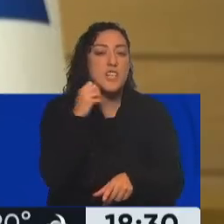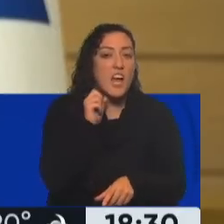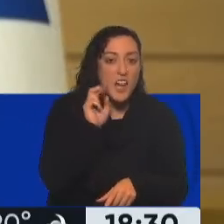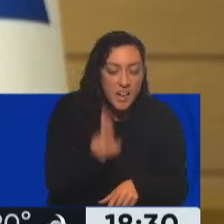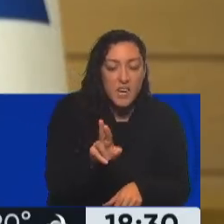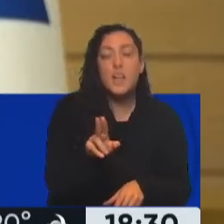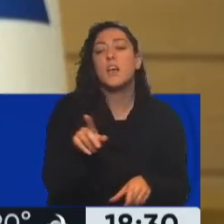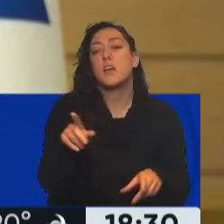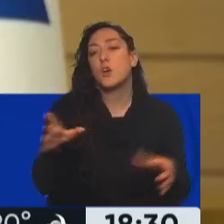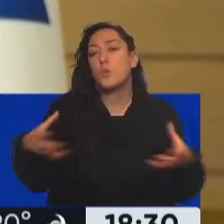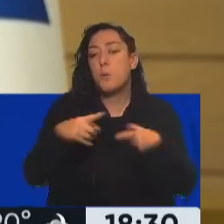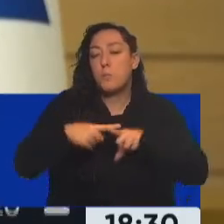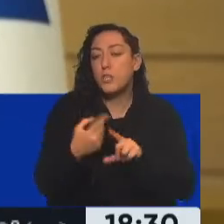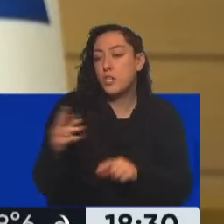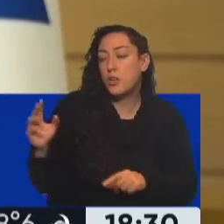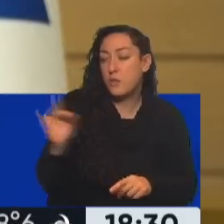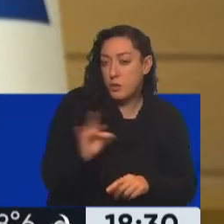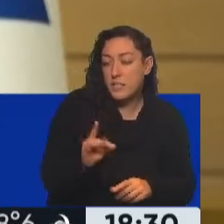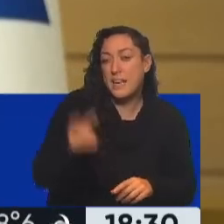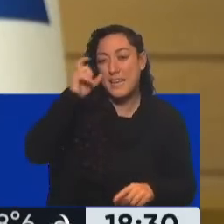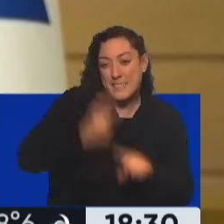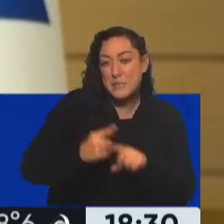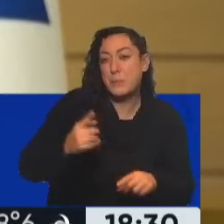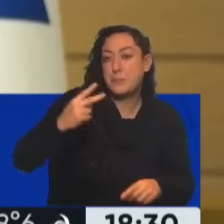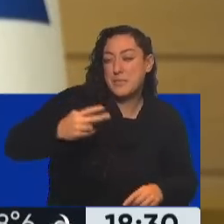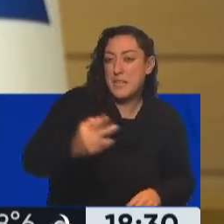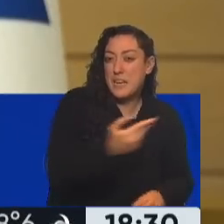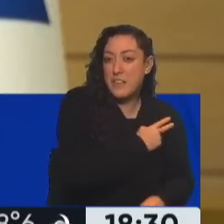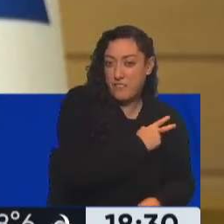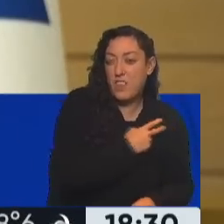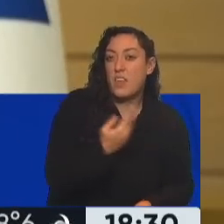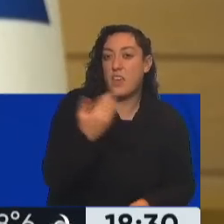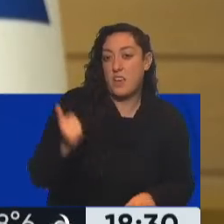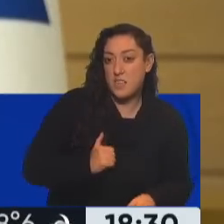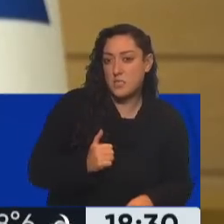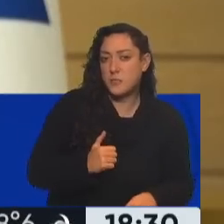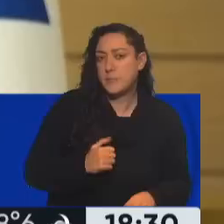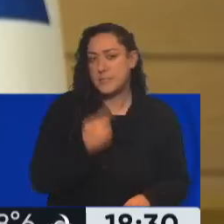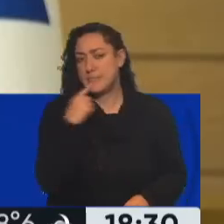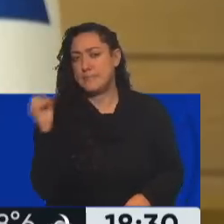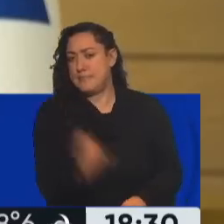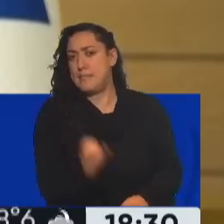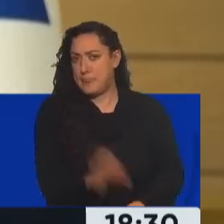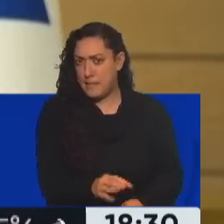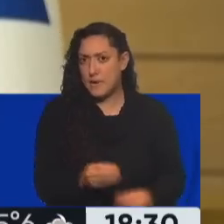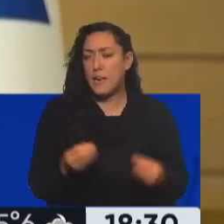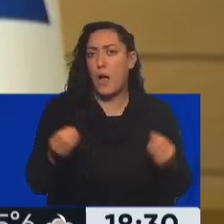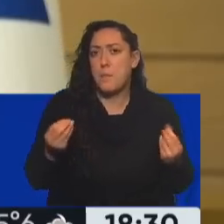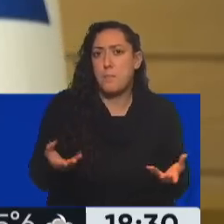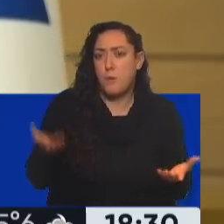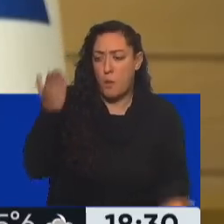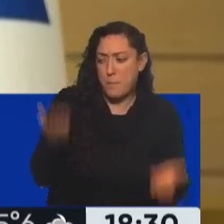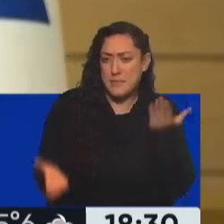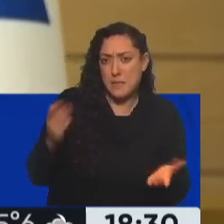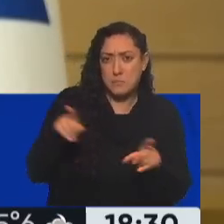Partido Demócratas y ex vicejefe del ejército, comparó con dureza las acciones del gobierno de Netanyahu con la Sudáfrica de la era